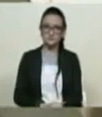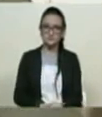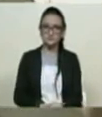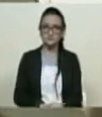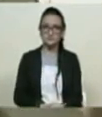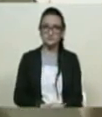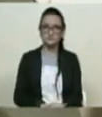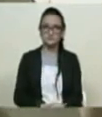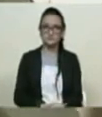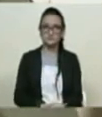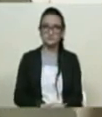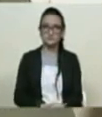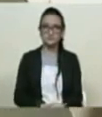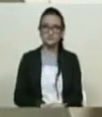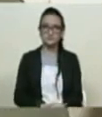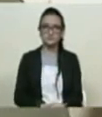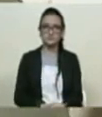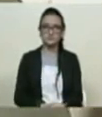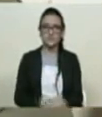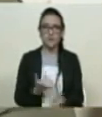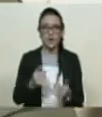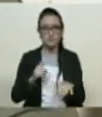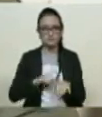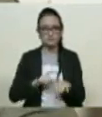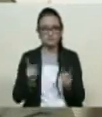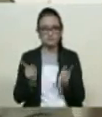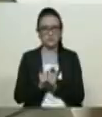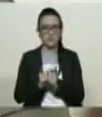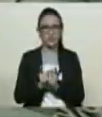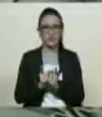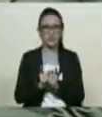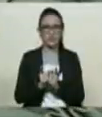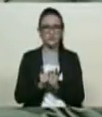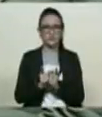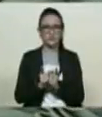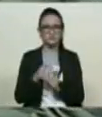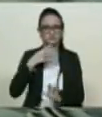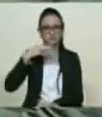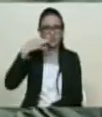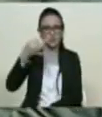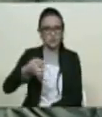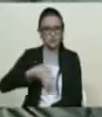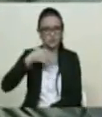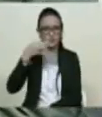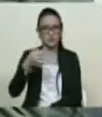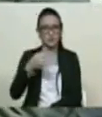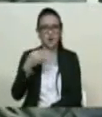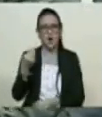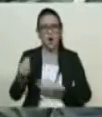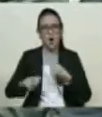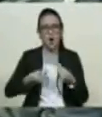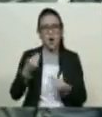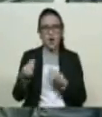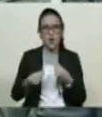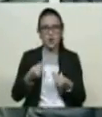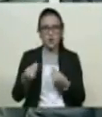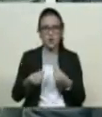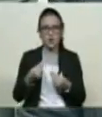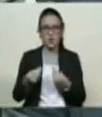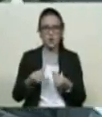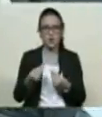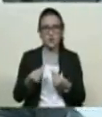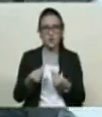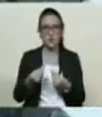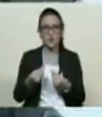Quiero tomarme unos pequeños minutos para hablar de lo que ha sido la construcción de